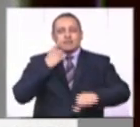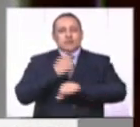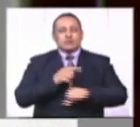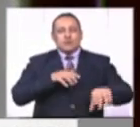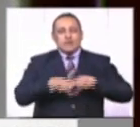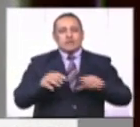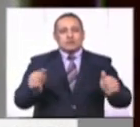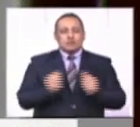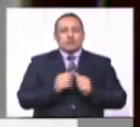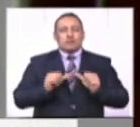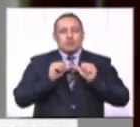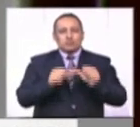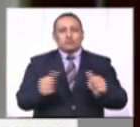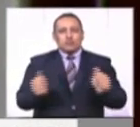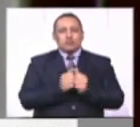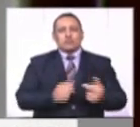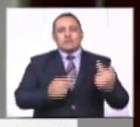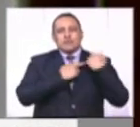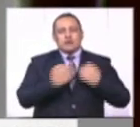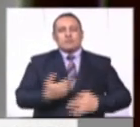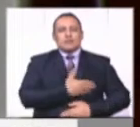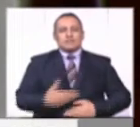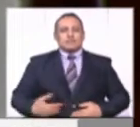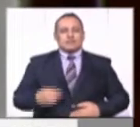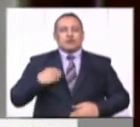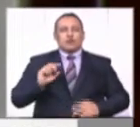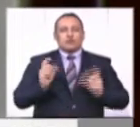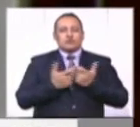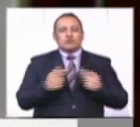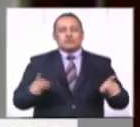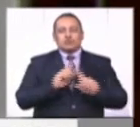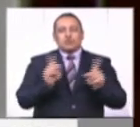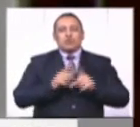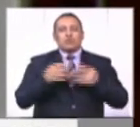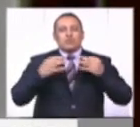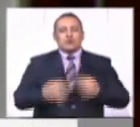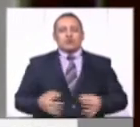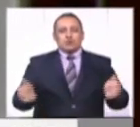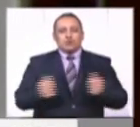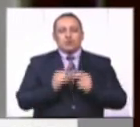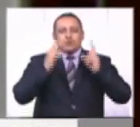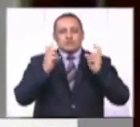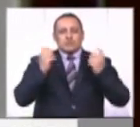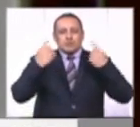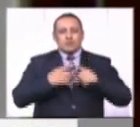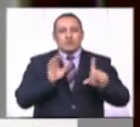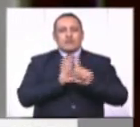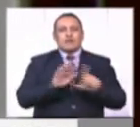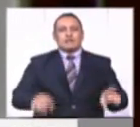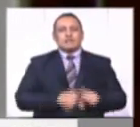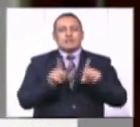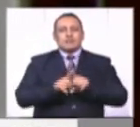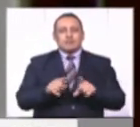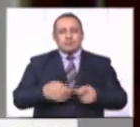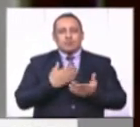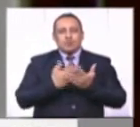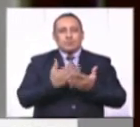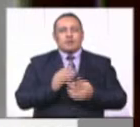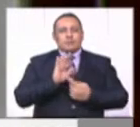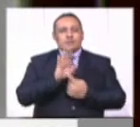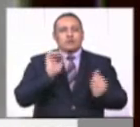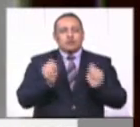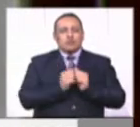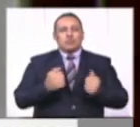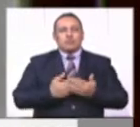realiz mientras ejerció el cargo el presidente del Consejo de ministros no cumplieron con el marco constitucional ilegal previsto